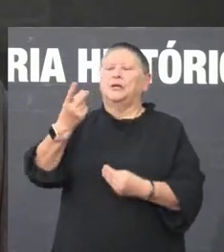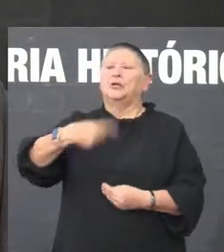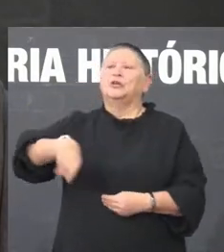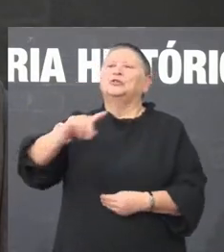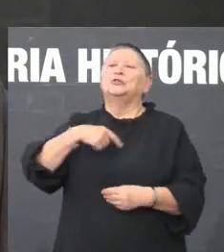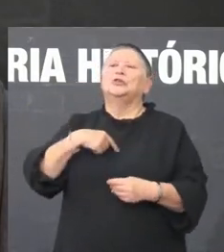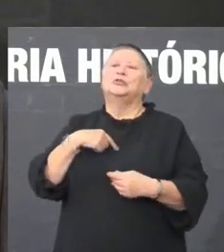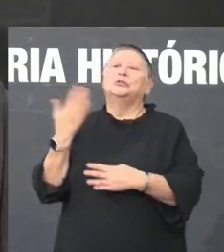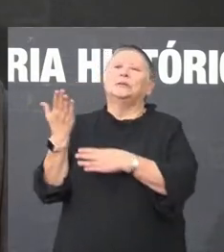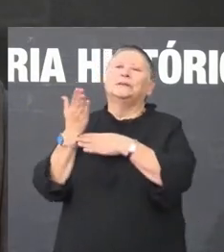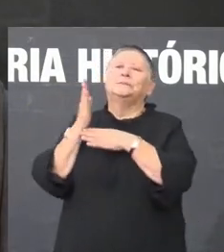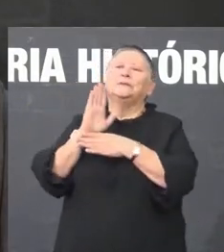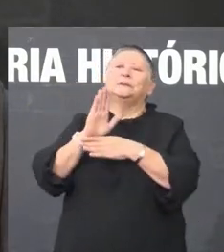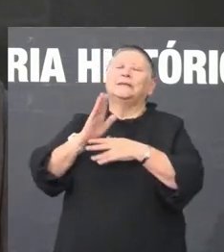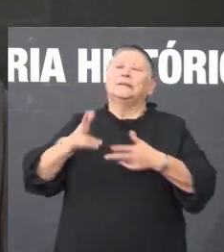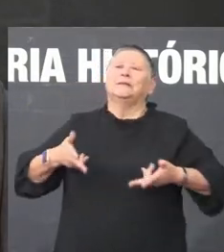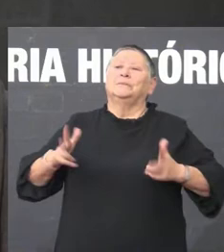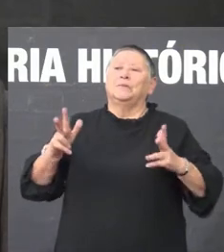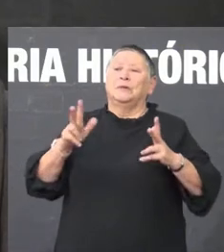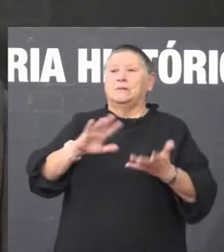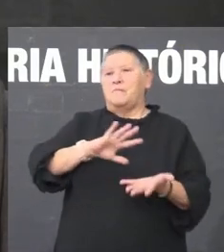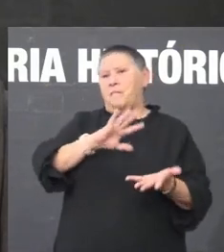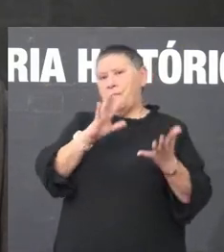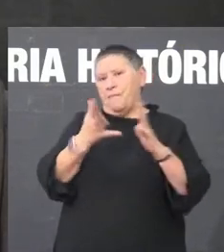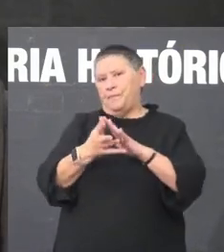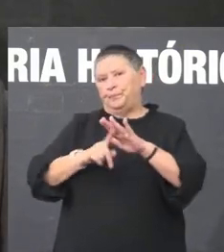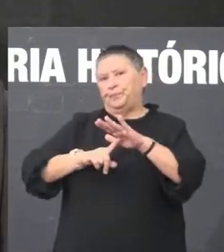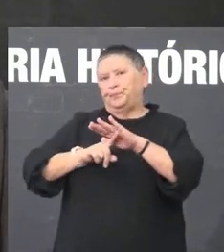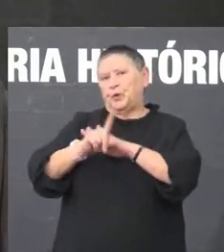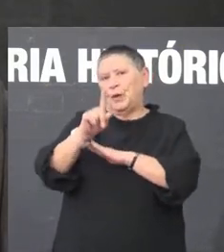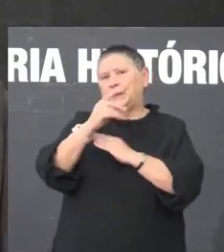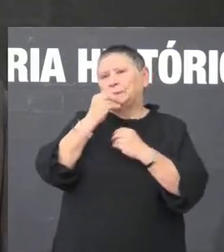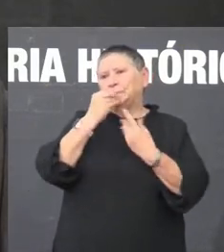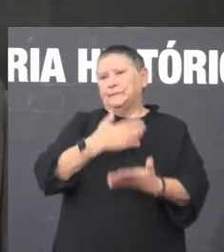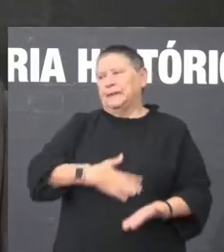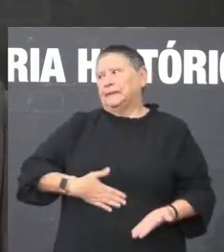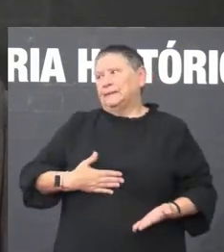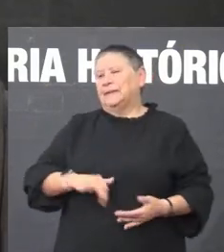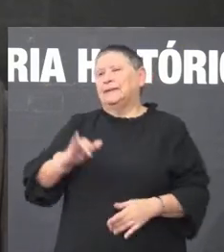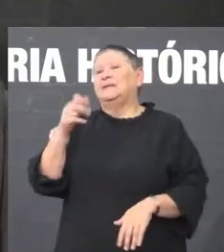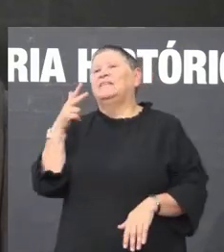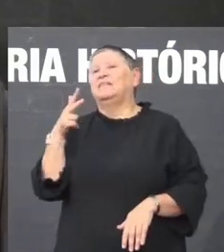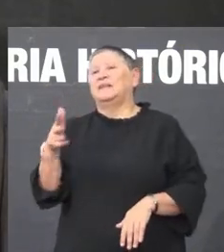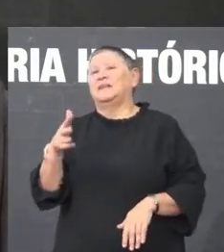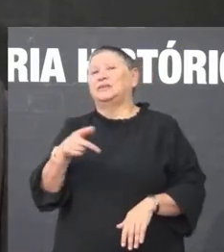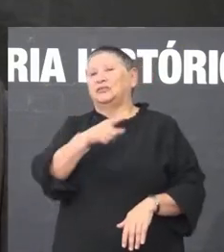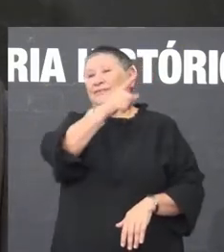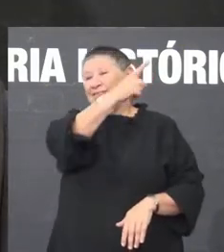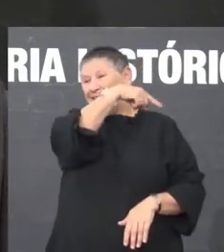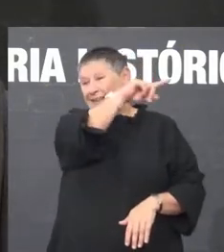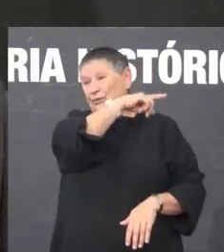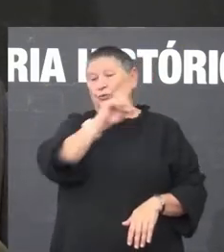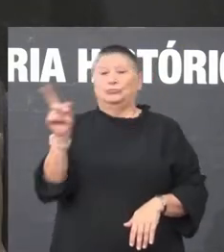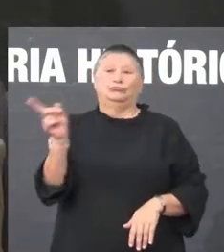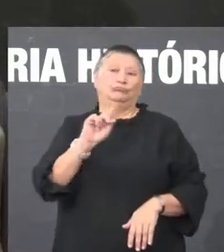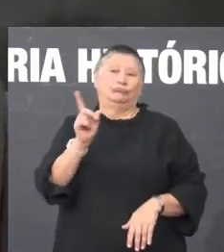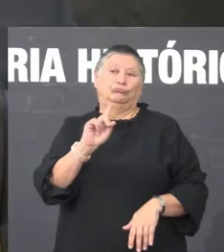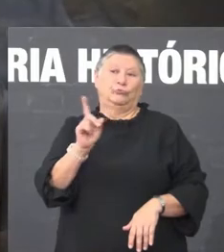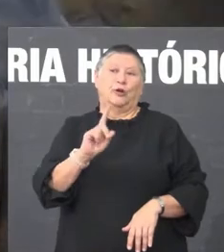representamos democracia, transformación, progreso, benestar e dereitos. Non eles, é. Máis nada.